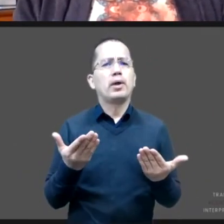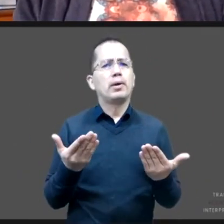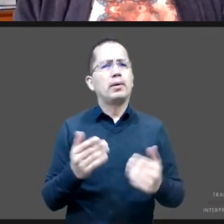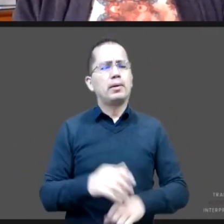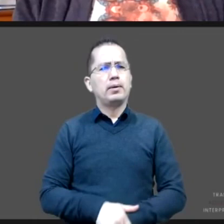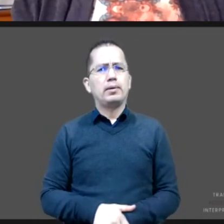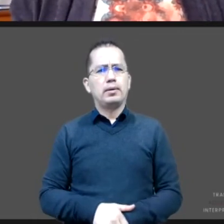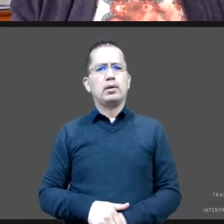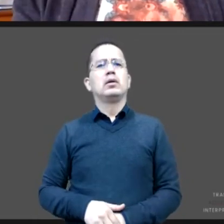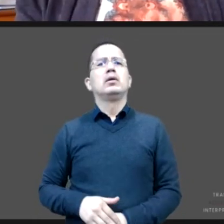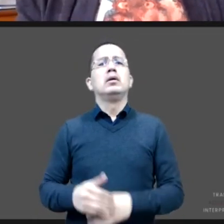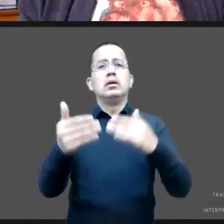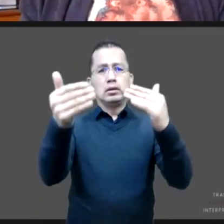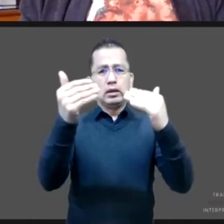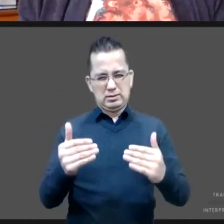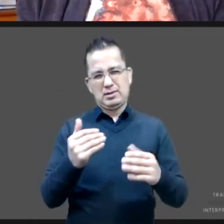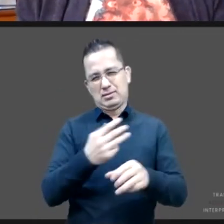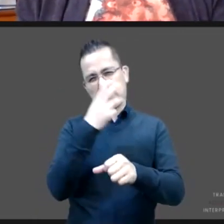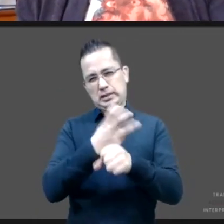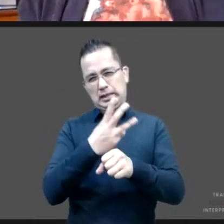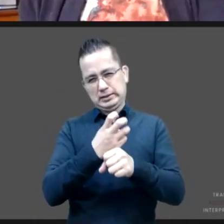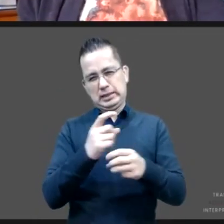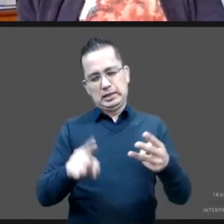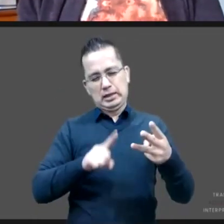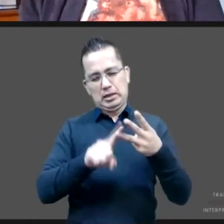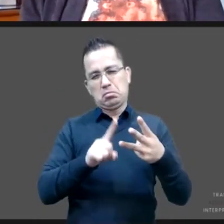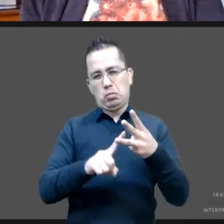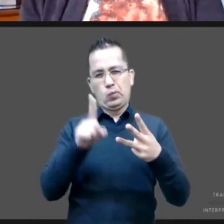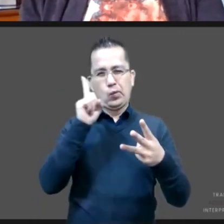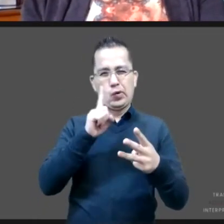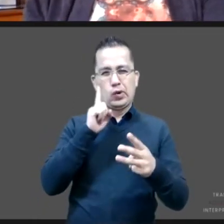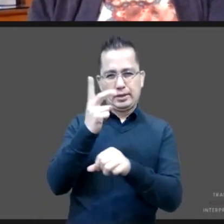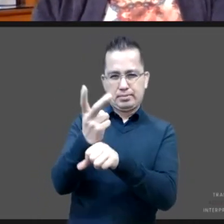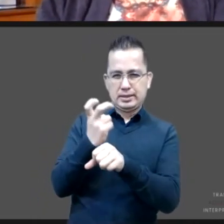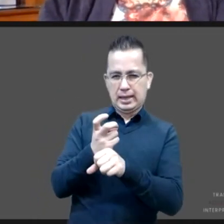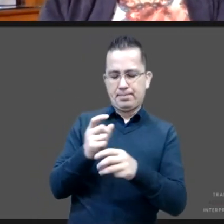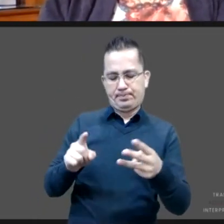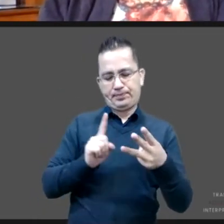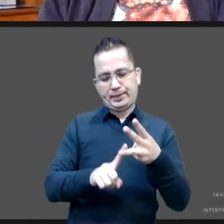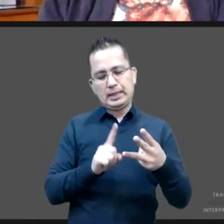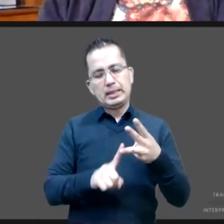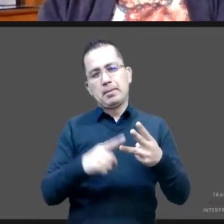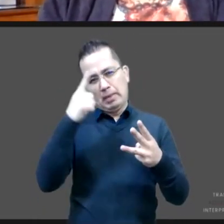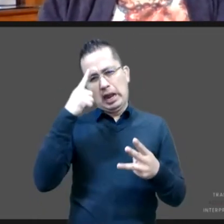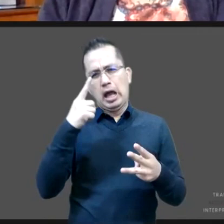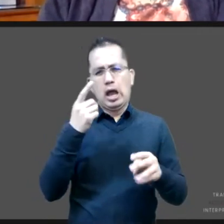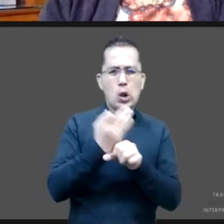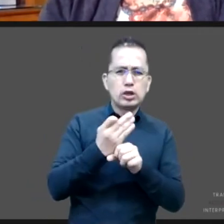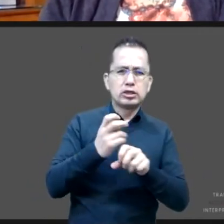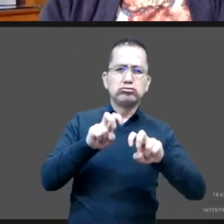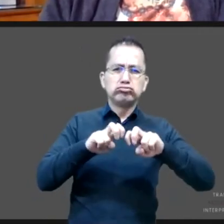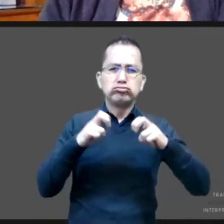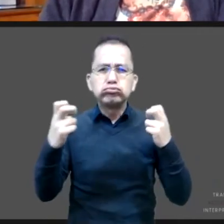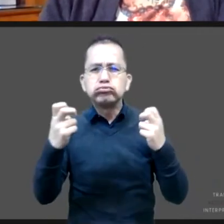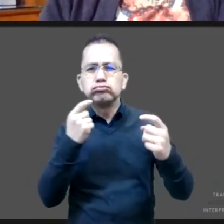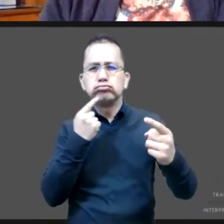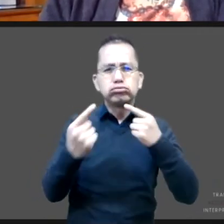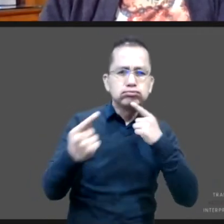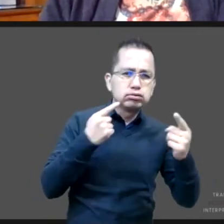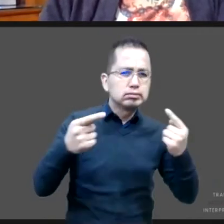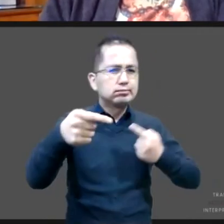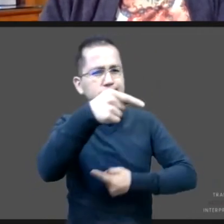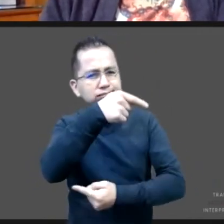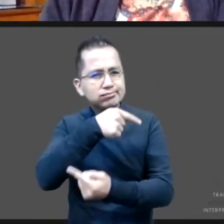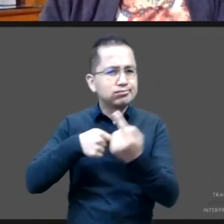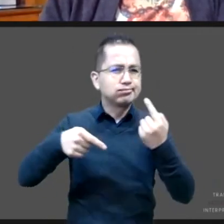nuestra tercera invitada para esta mesa de reflexión para esta mesa de análisis que hemos tenido y que